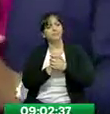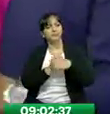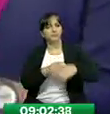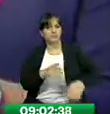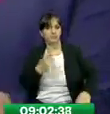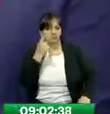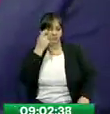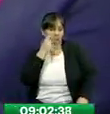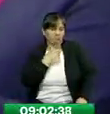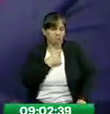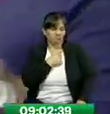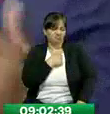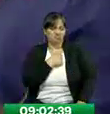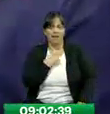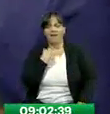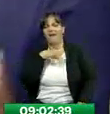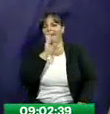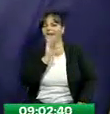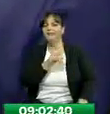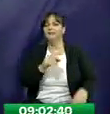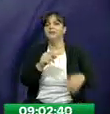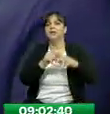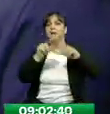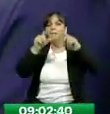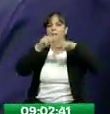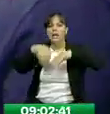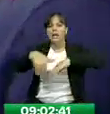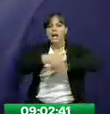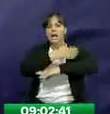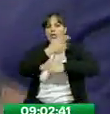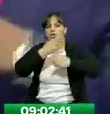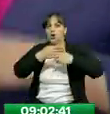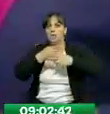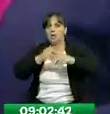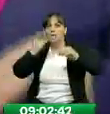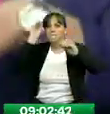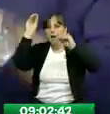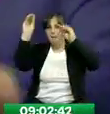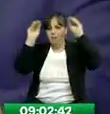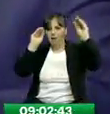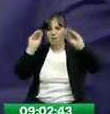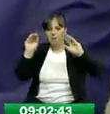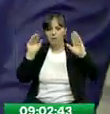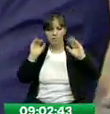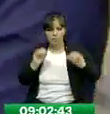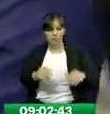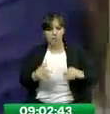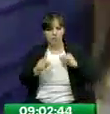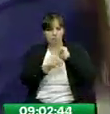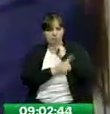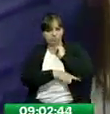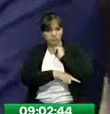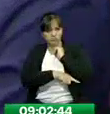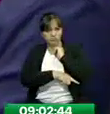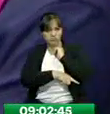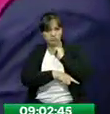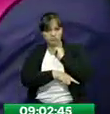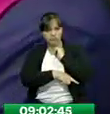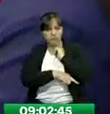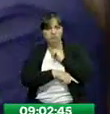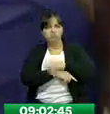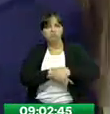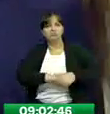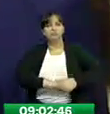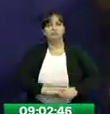conductores que es bueno a diario transitan en estos buses trabajan son propietarios son choferes hay sanción para quienes tienen